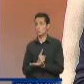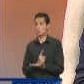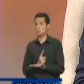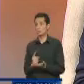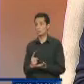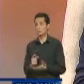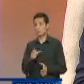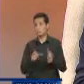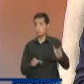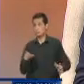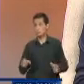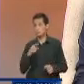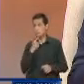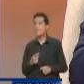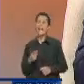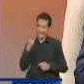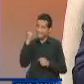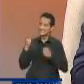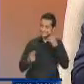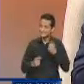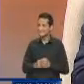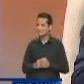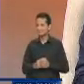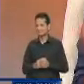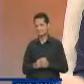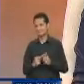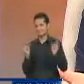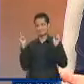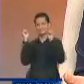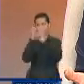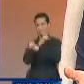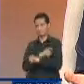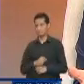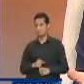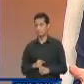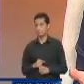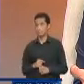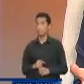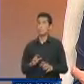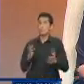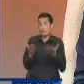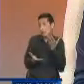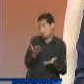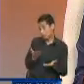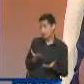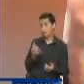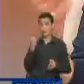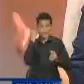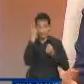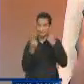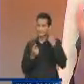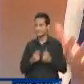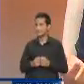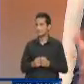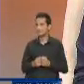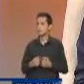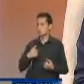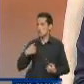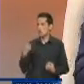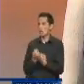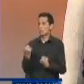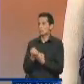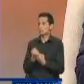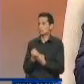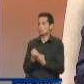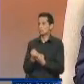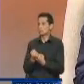diga efectivamente que lo comprende. Y si lo comprende, muy difícilmente la población puede decir, lo apoyo.